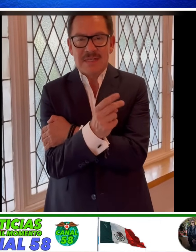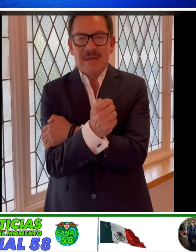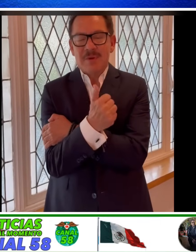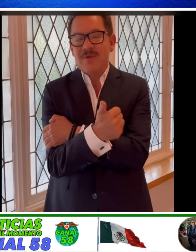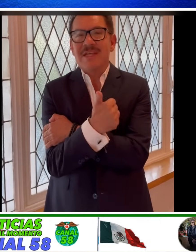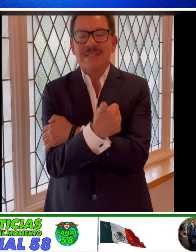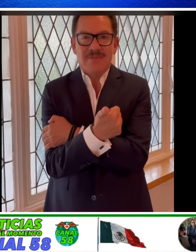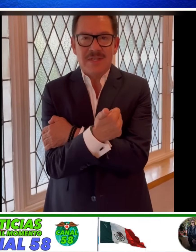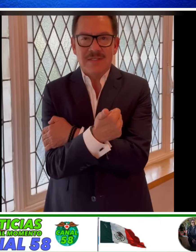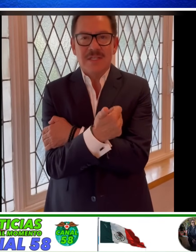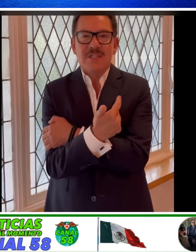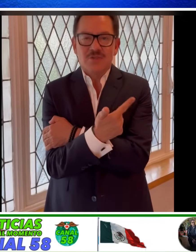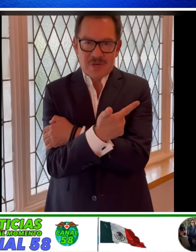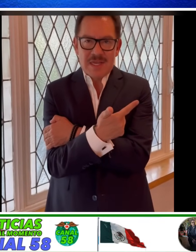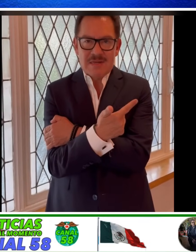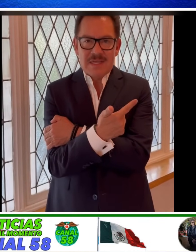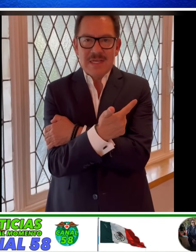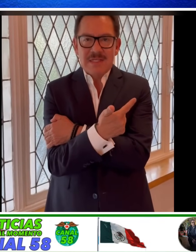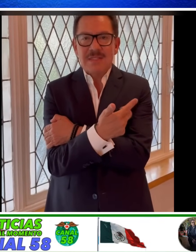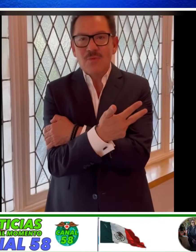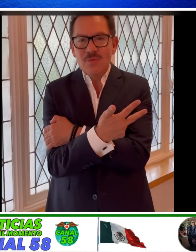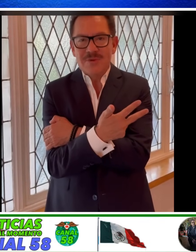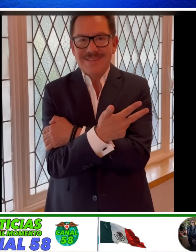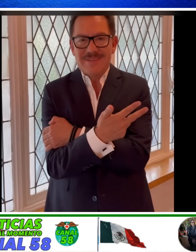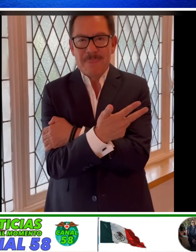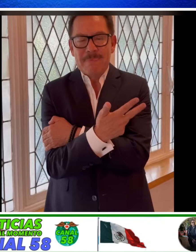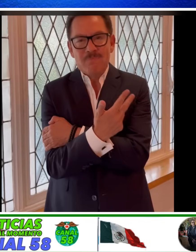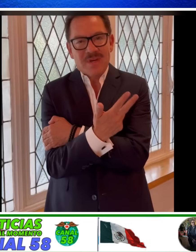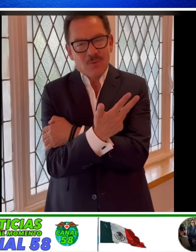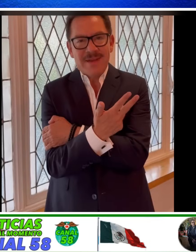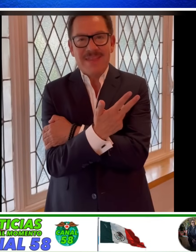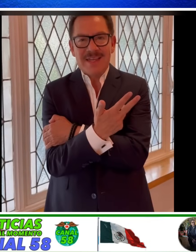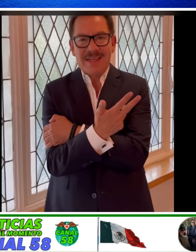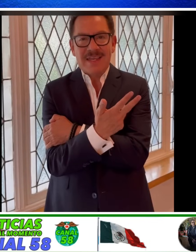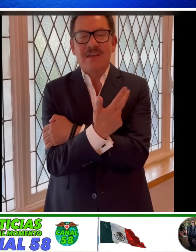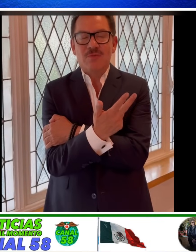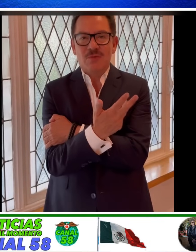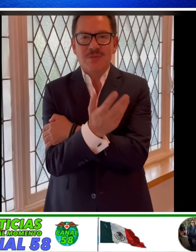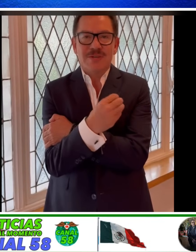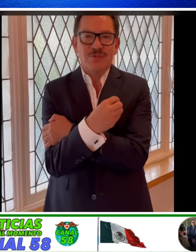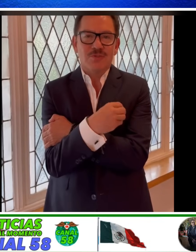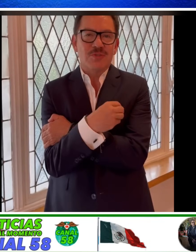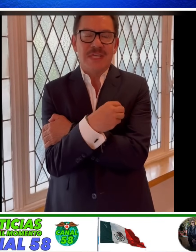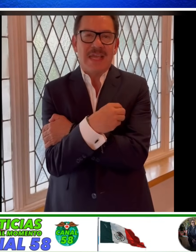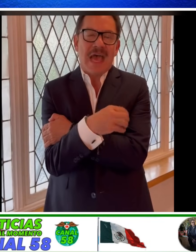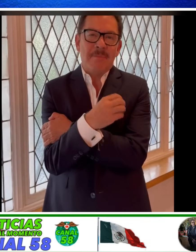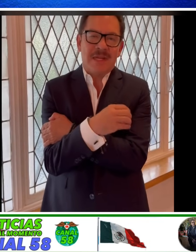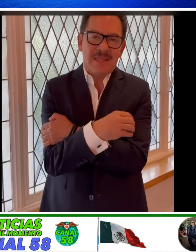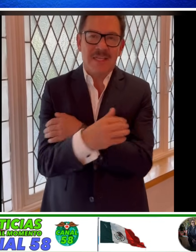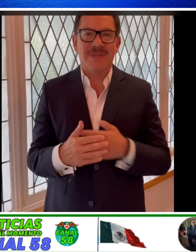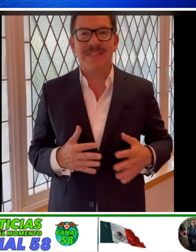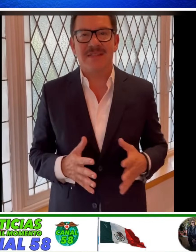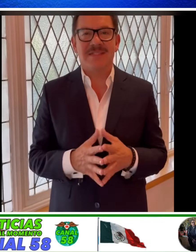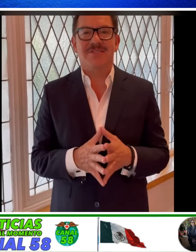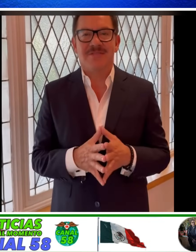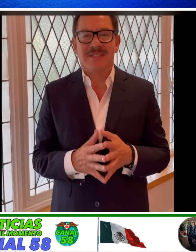cosas. Primero, hay que ser feliz. Sonrían. Segundo, recuerden que el futuro se construye a partir